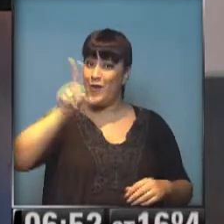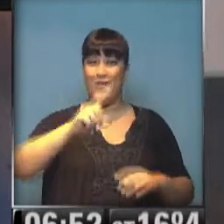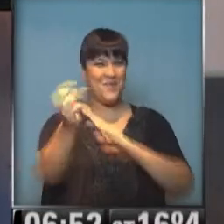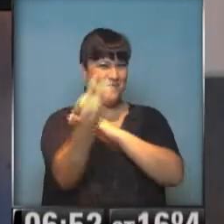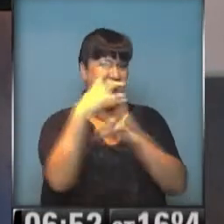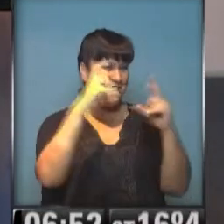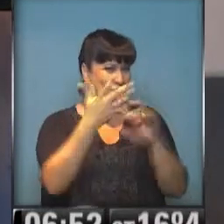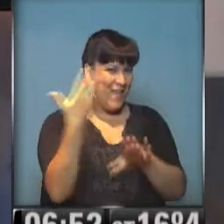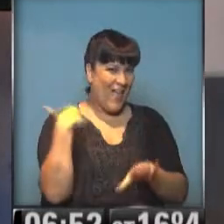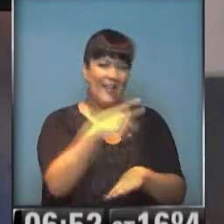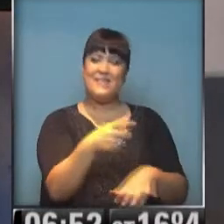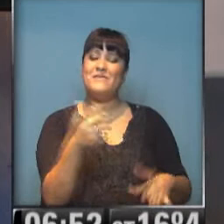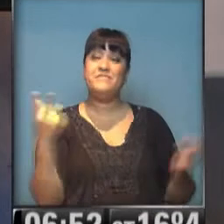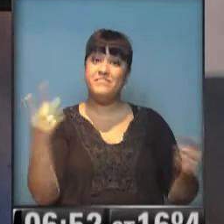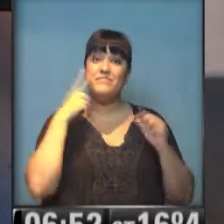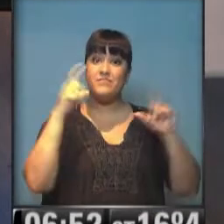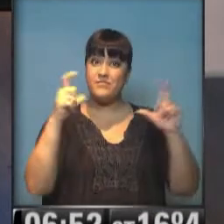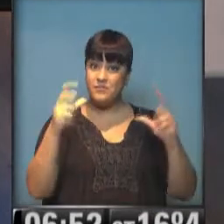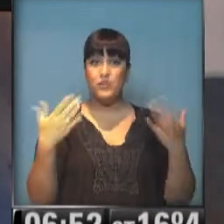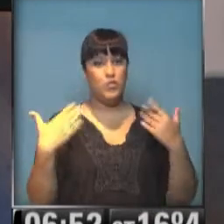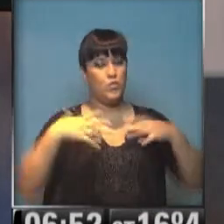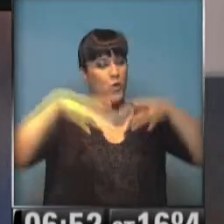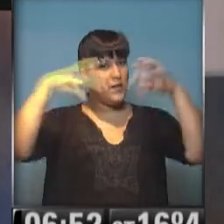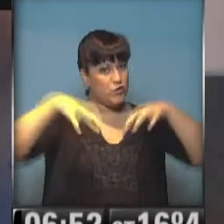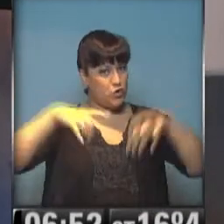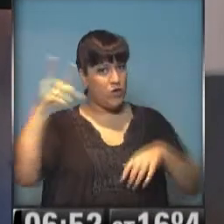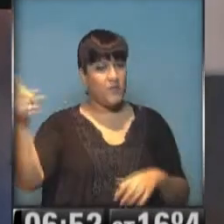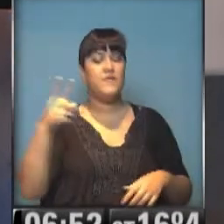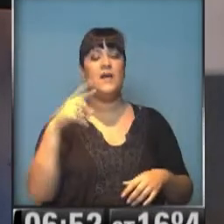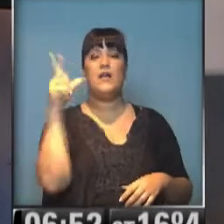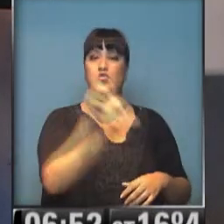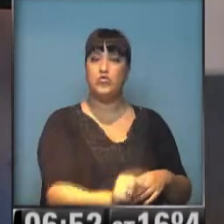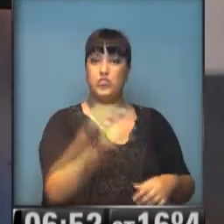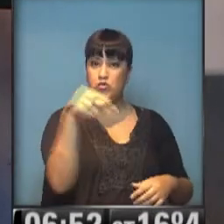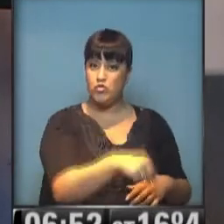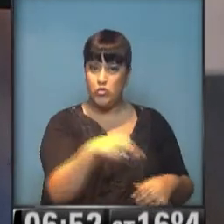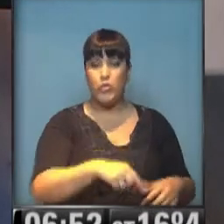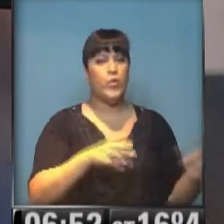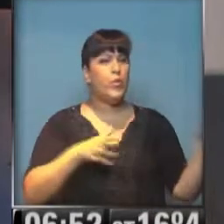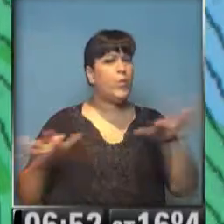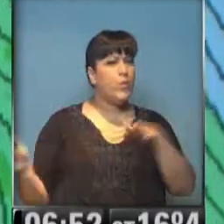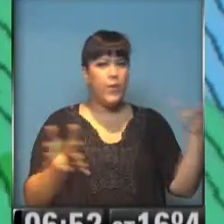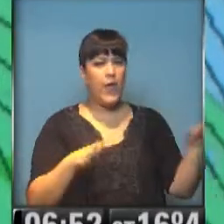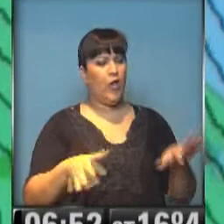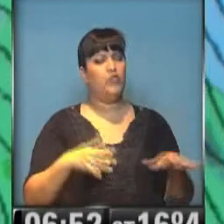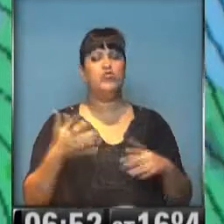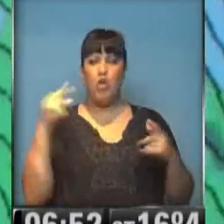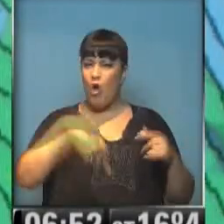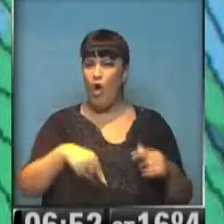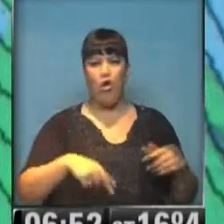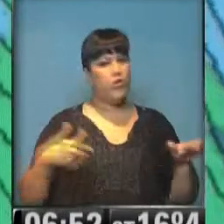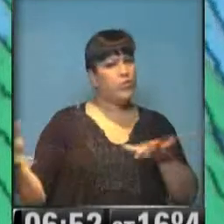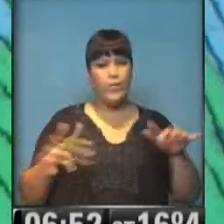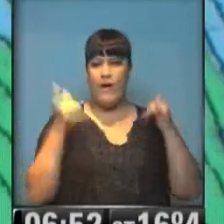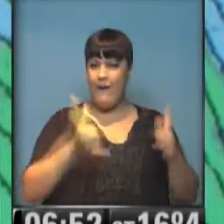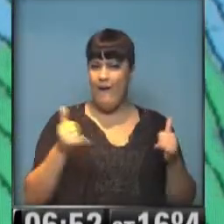la foto. Estate atento porque puede llover. Patagonia, el viento comienza a soplar hoy mismo,